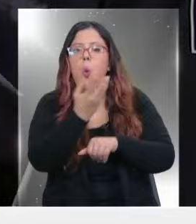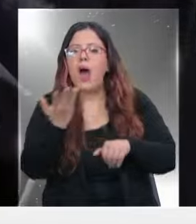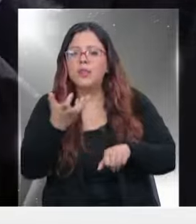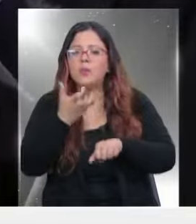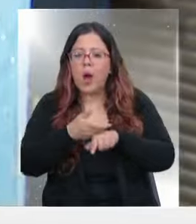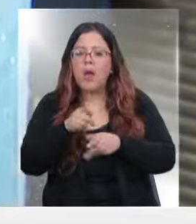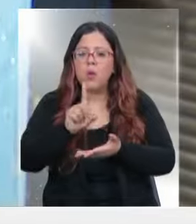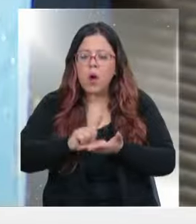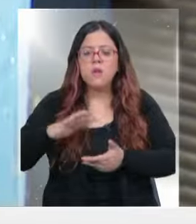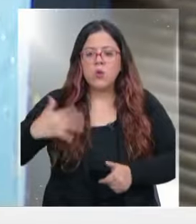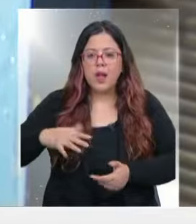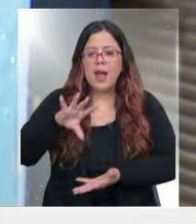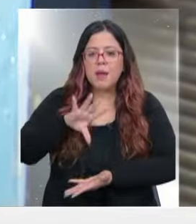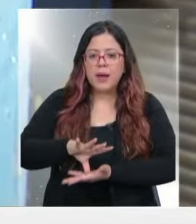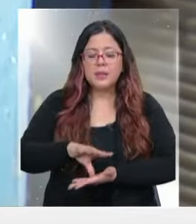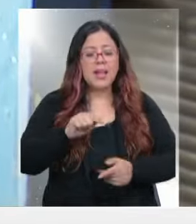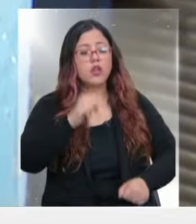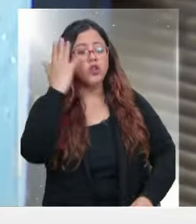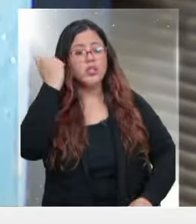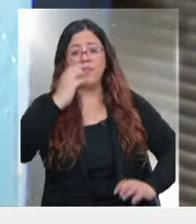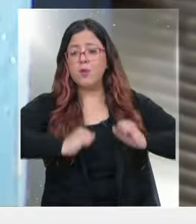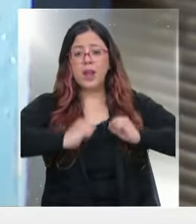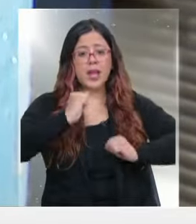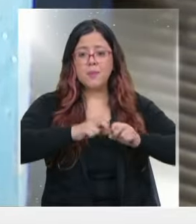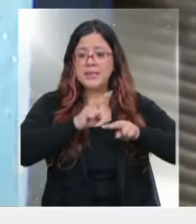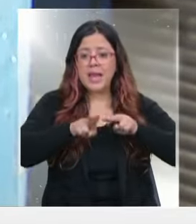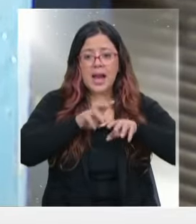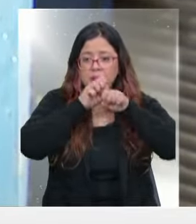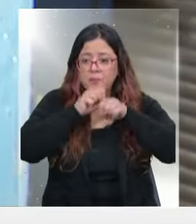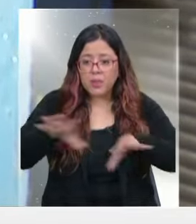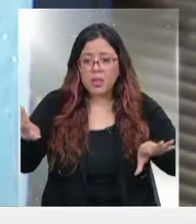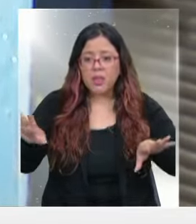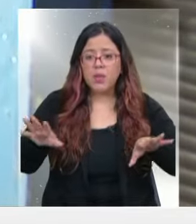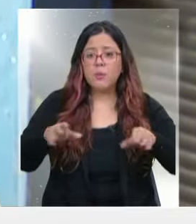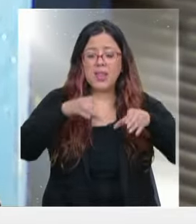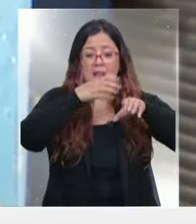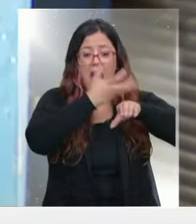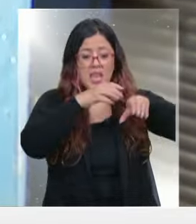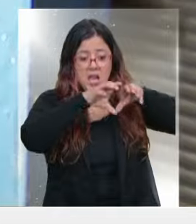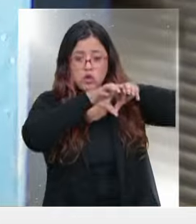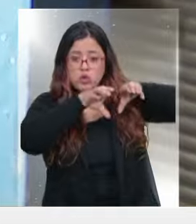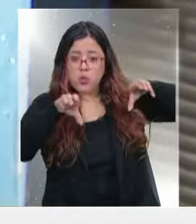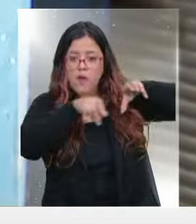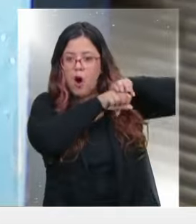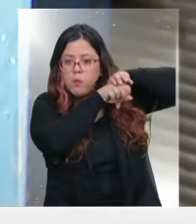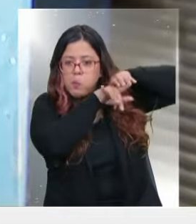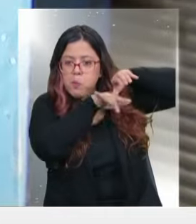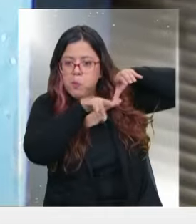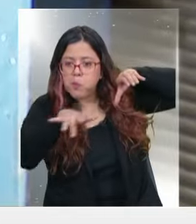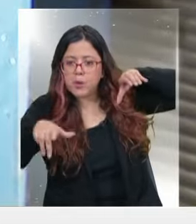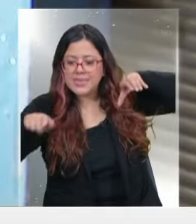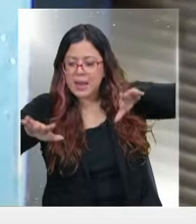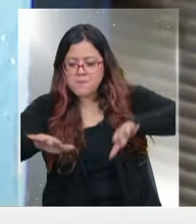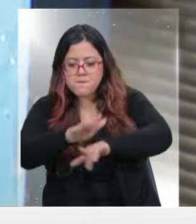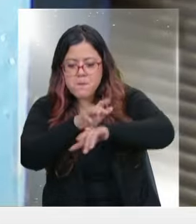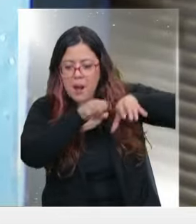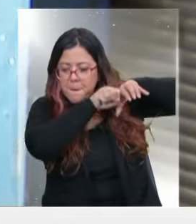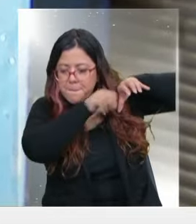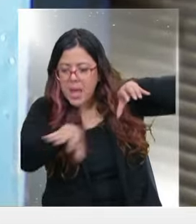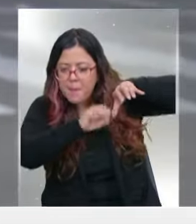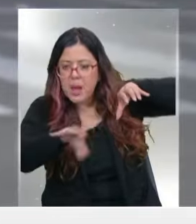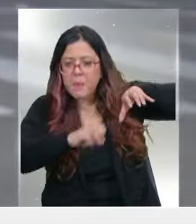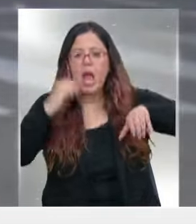del país. Uno no sabe lo que las industrias botan, porque resulta que como hay tubos hacia el mar, no sabe la cantidad de contaminantes